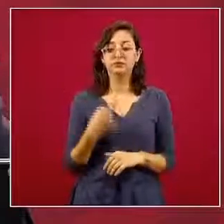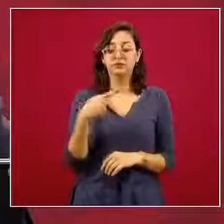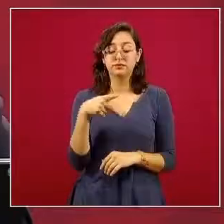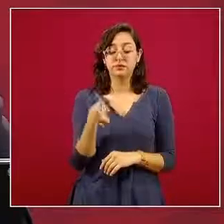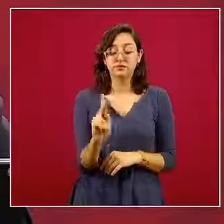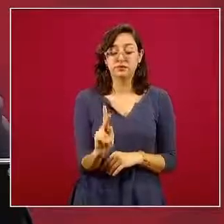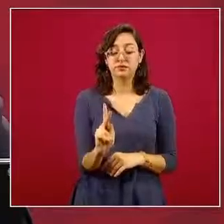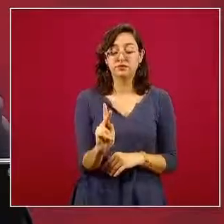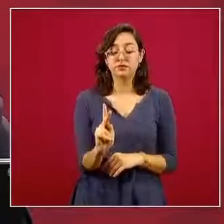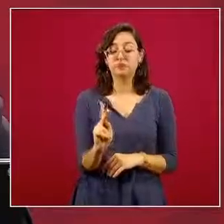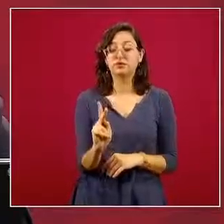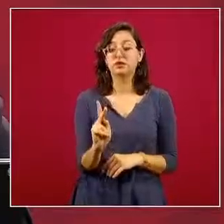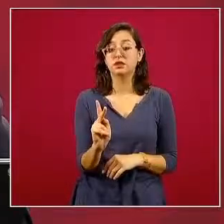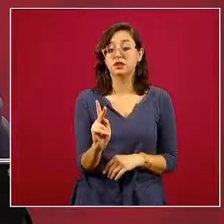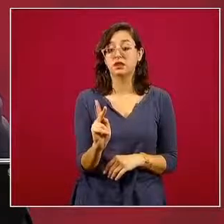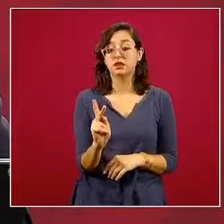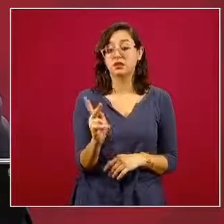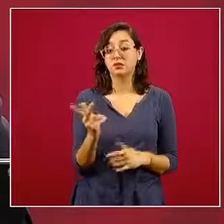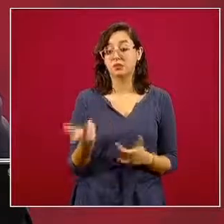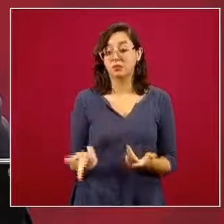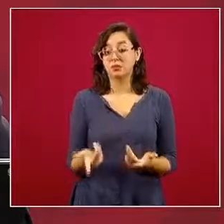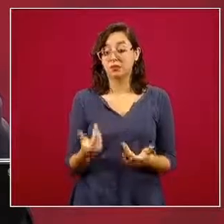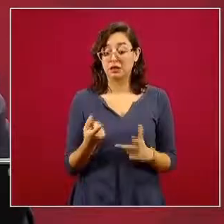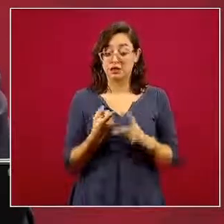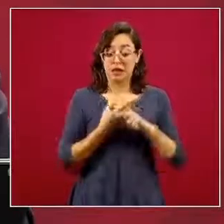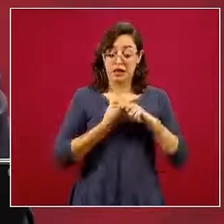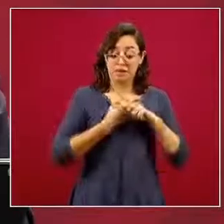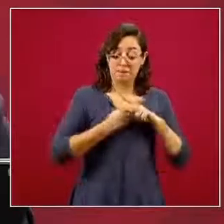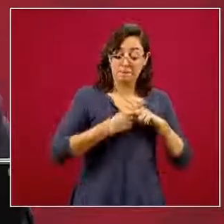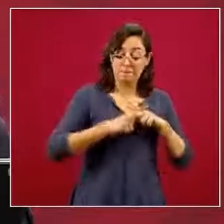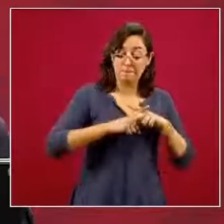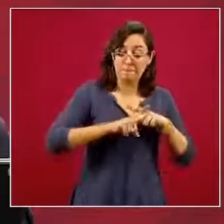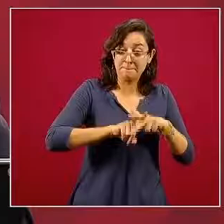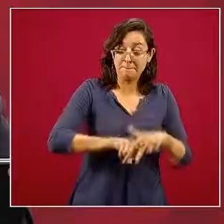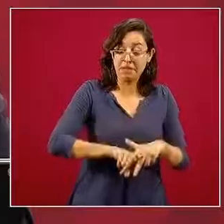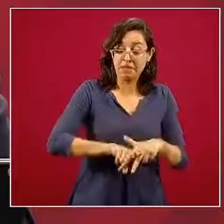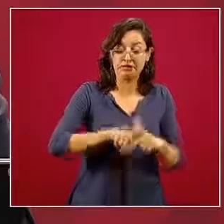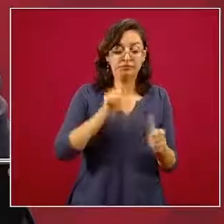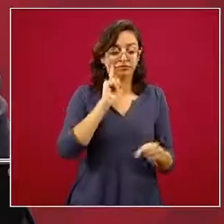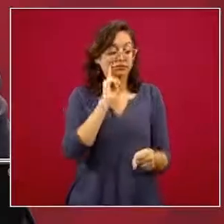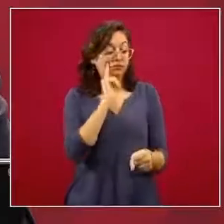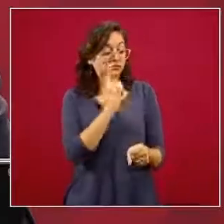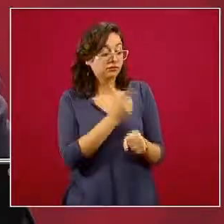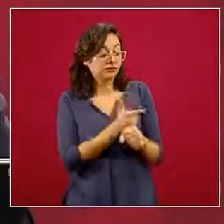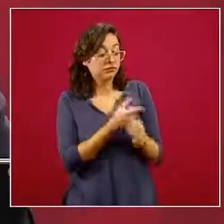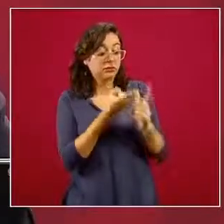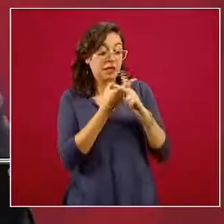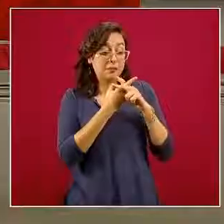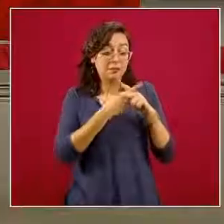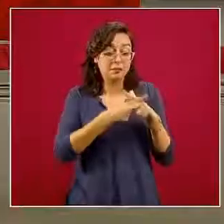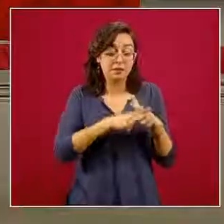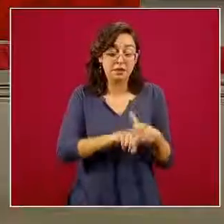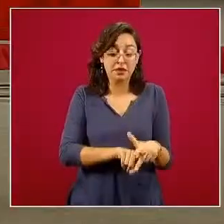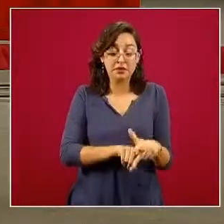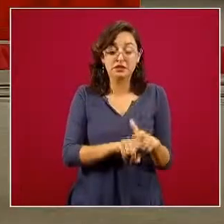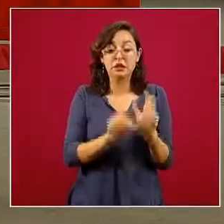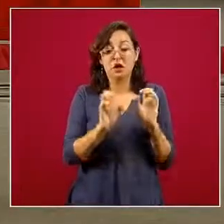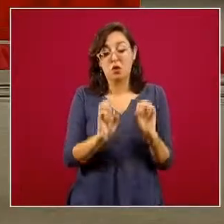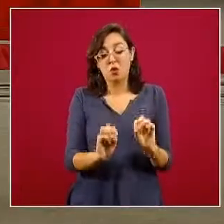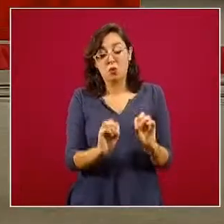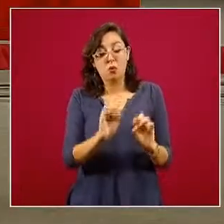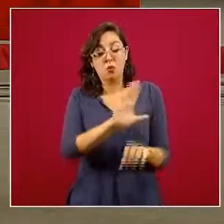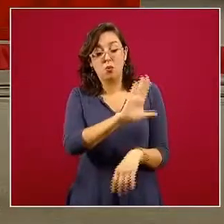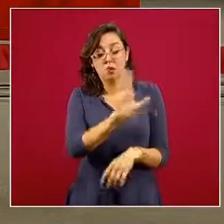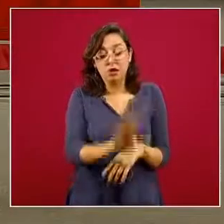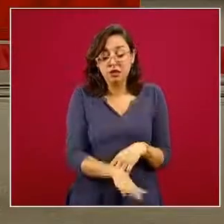Pero, desde luego, entre la ocurrencia de un evento, por ejemplo, el reconocimiento de un caso o una lamentable